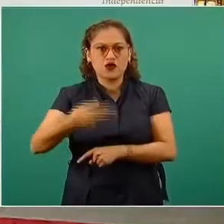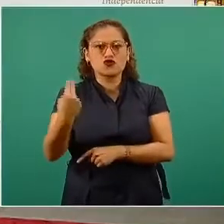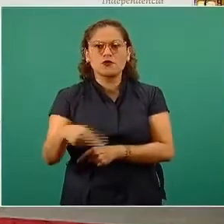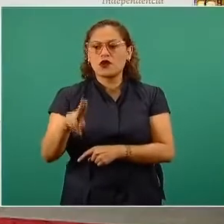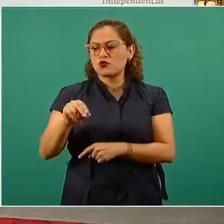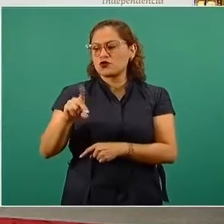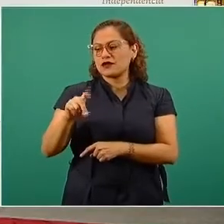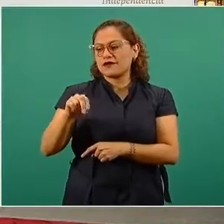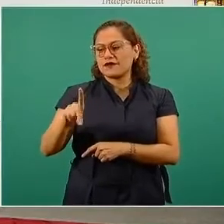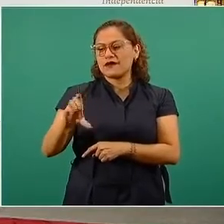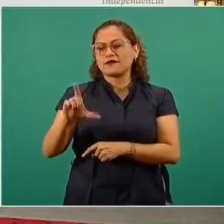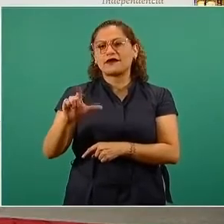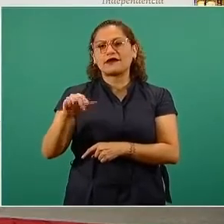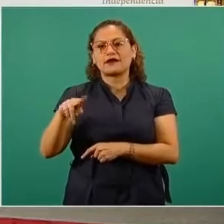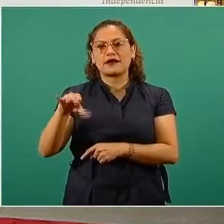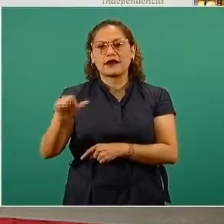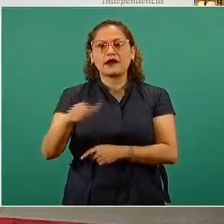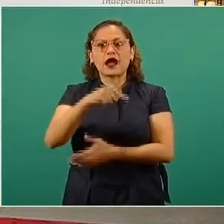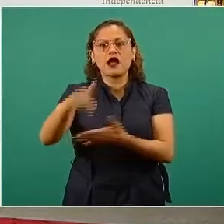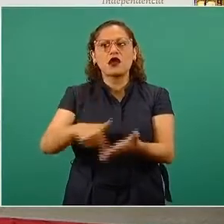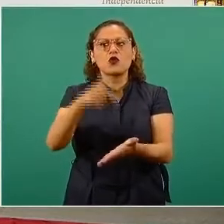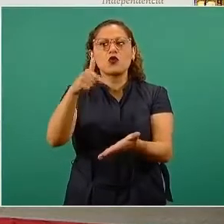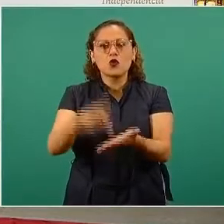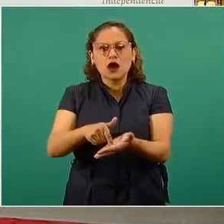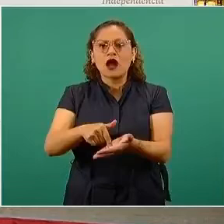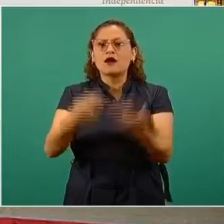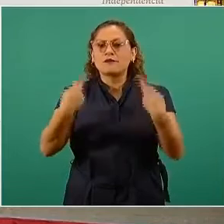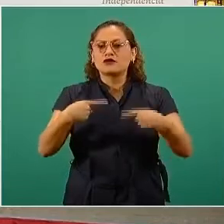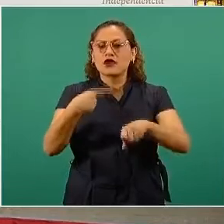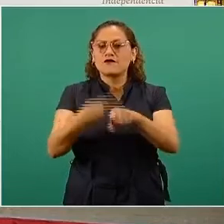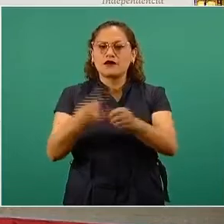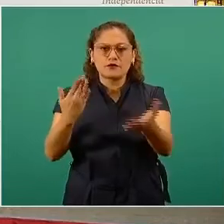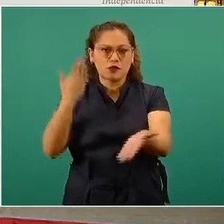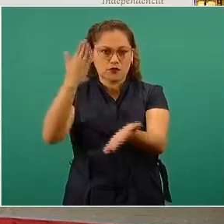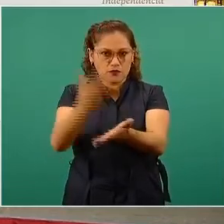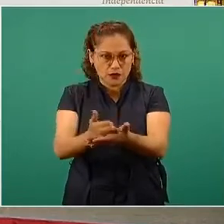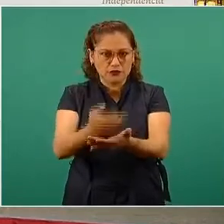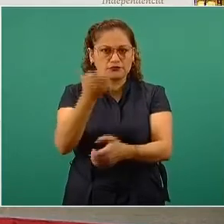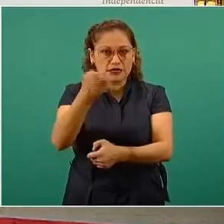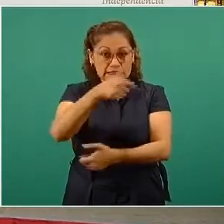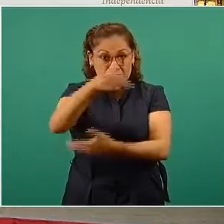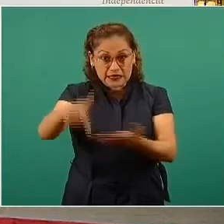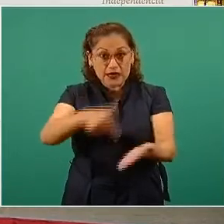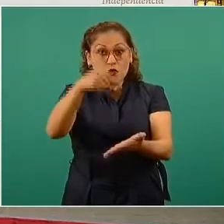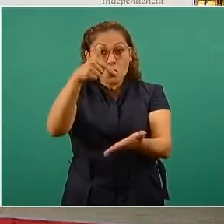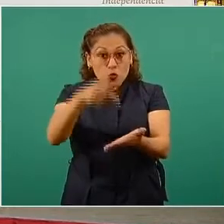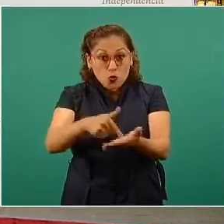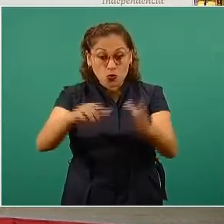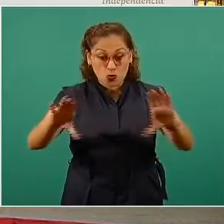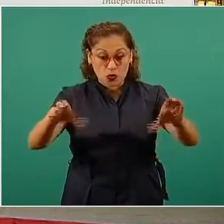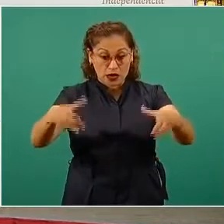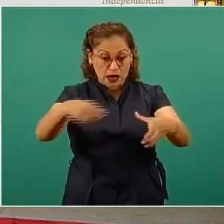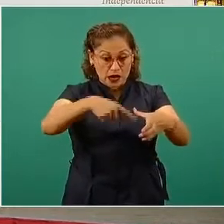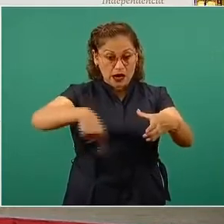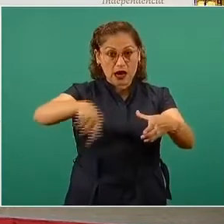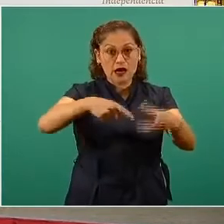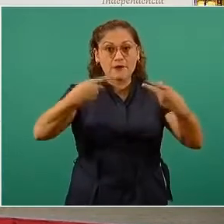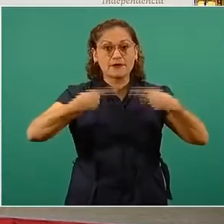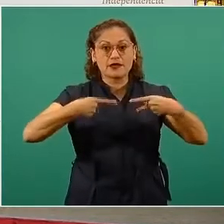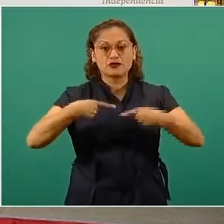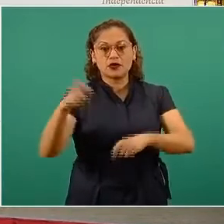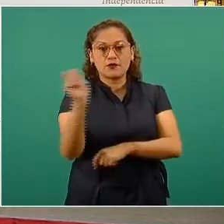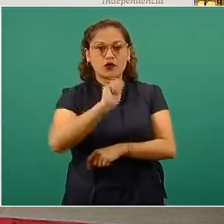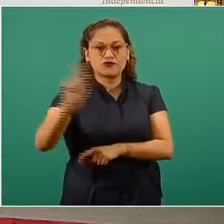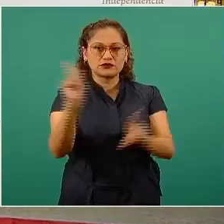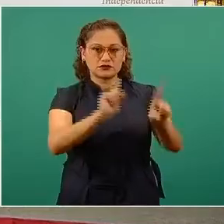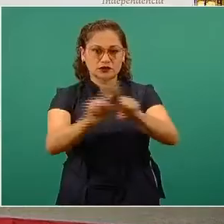sitio donde se atienden personas, pacientes. Y en esas unidades clínicas hay grupos profesionales de